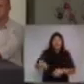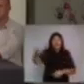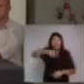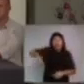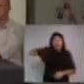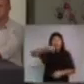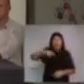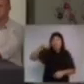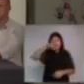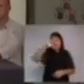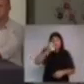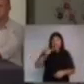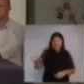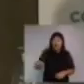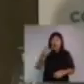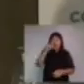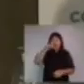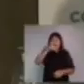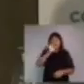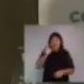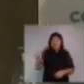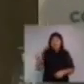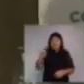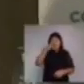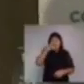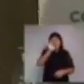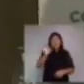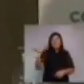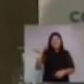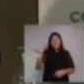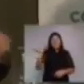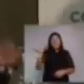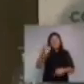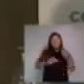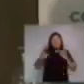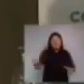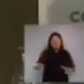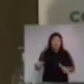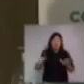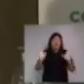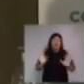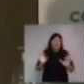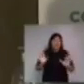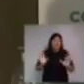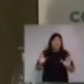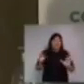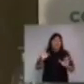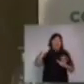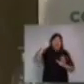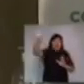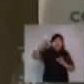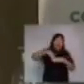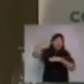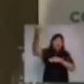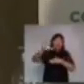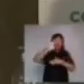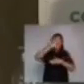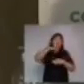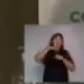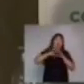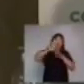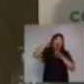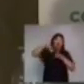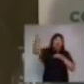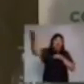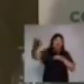viendo dónde los tienen. ¿En qué lugar? No pueden entrar. Si no cerramos Jujuy, vamos a tener la misma curva